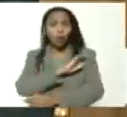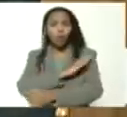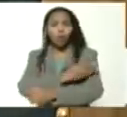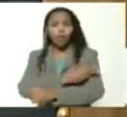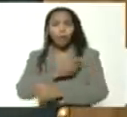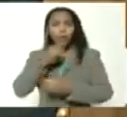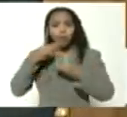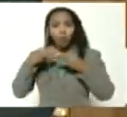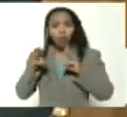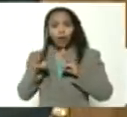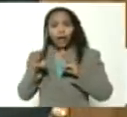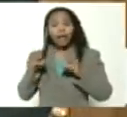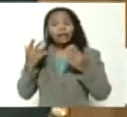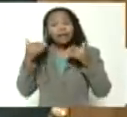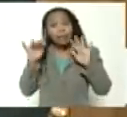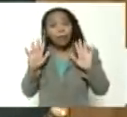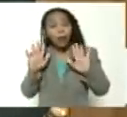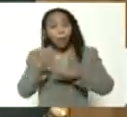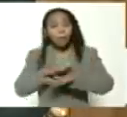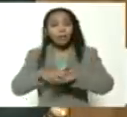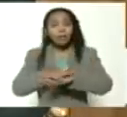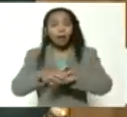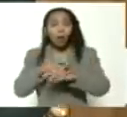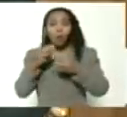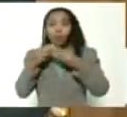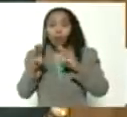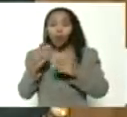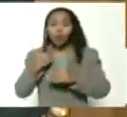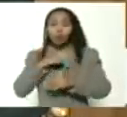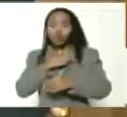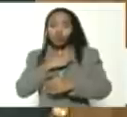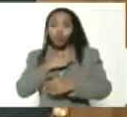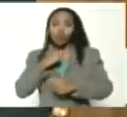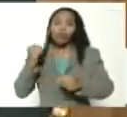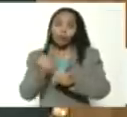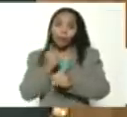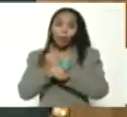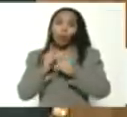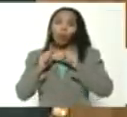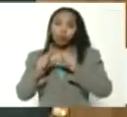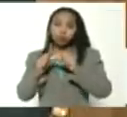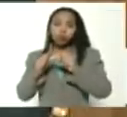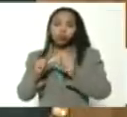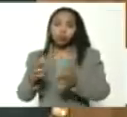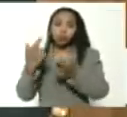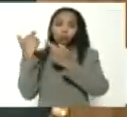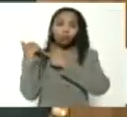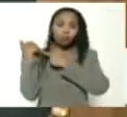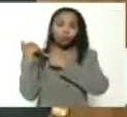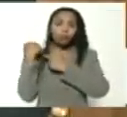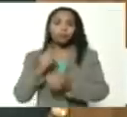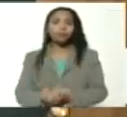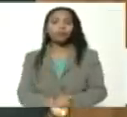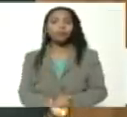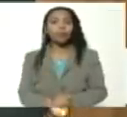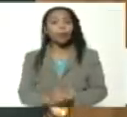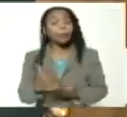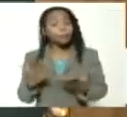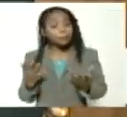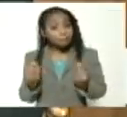sin embargo el Ministerio Público bajo nuestra gestión siguió haciendo lo que correspondía. Por lo